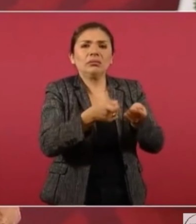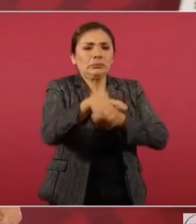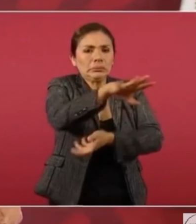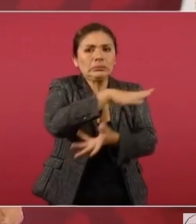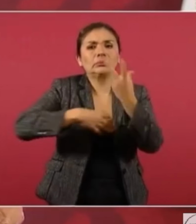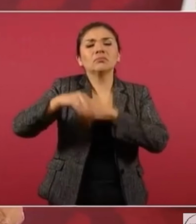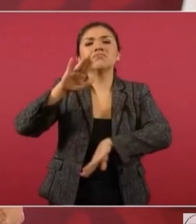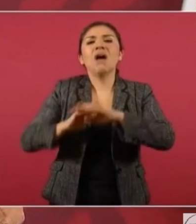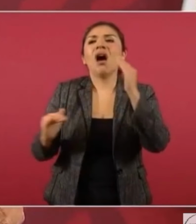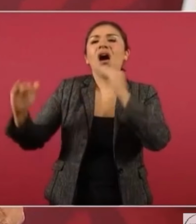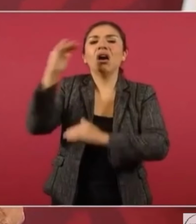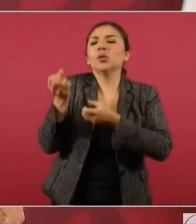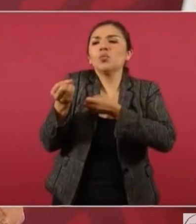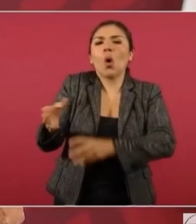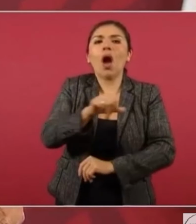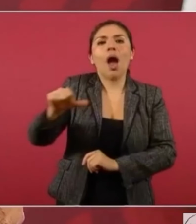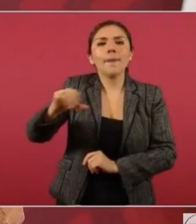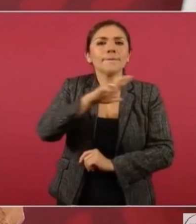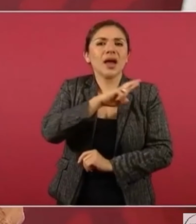un vil saqueo.